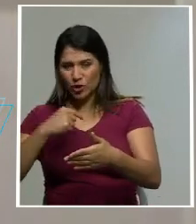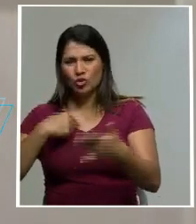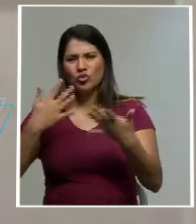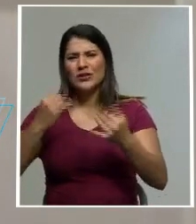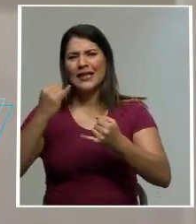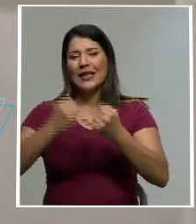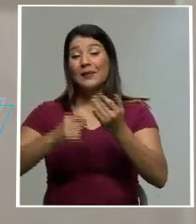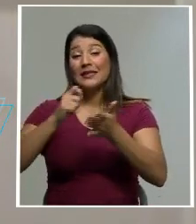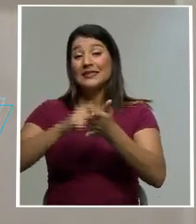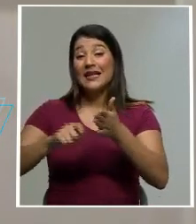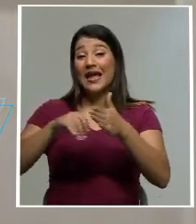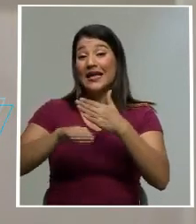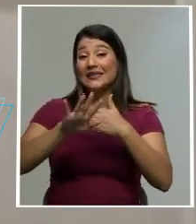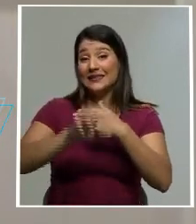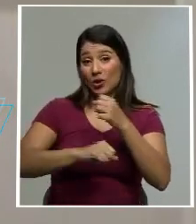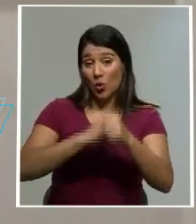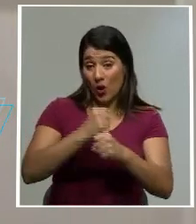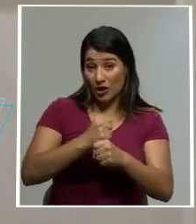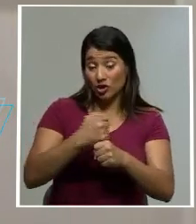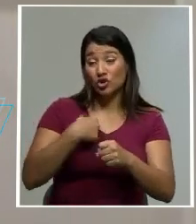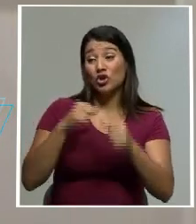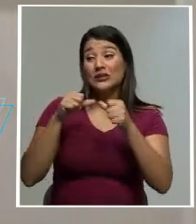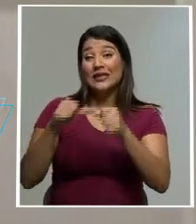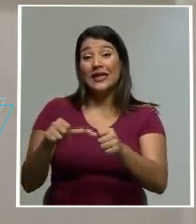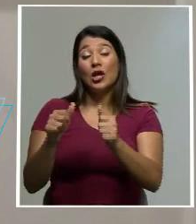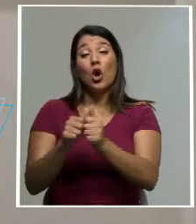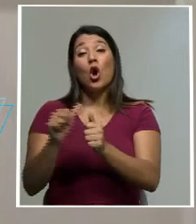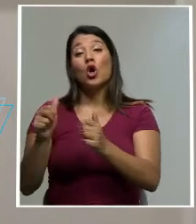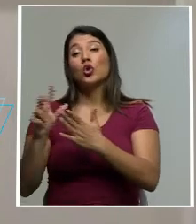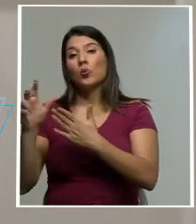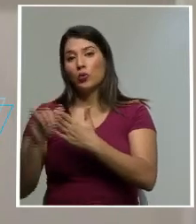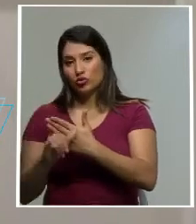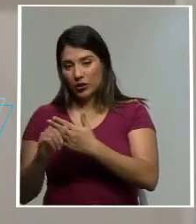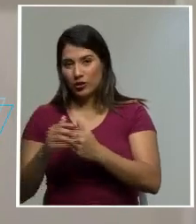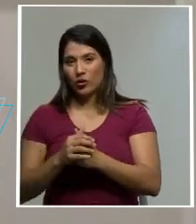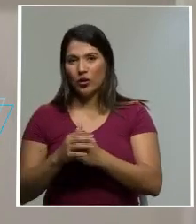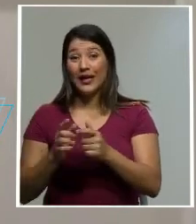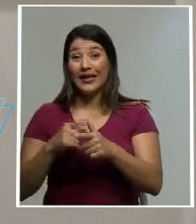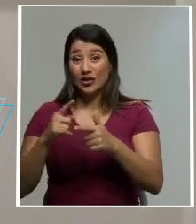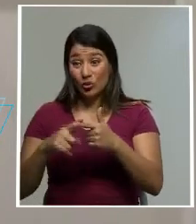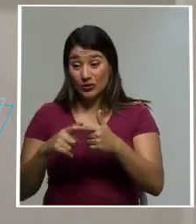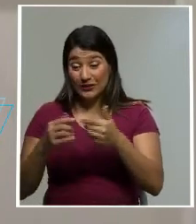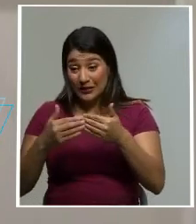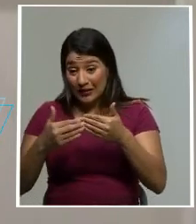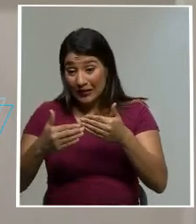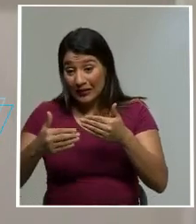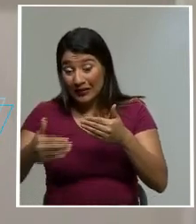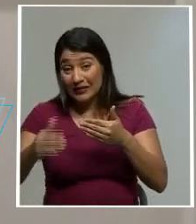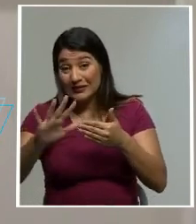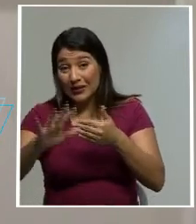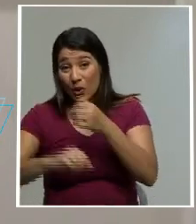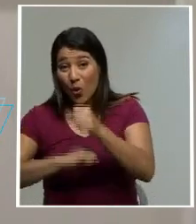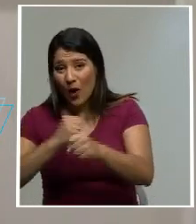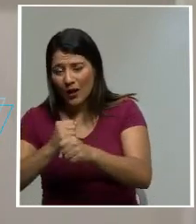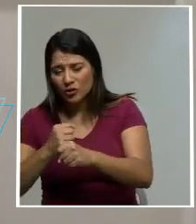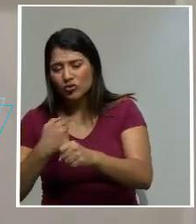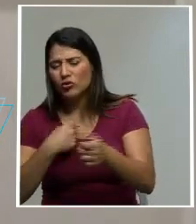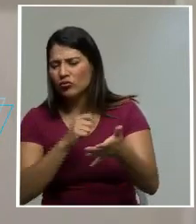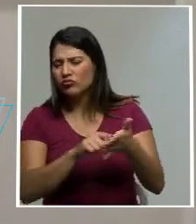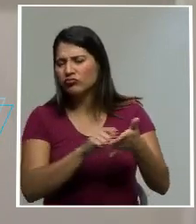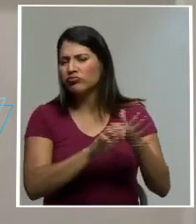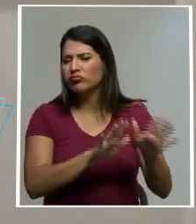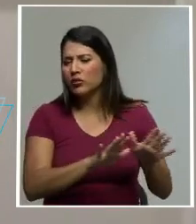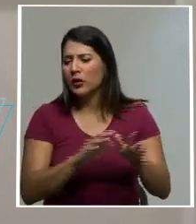he trabajado en otros proyectos y a lo largo de esos 5 años he regresado una y otra vez, sobre todo pues revisión de